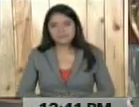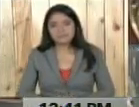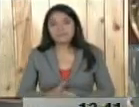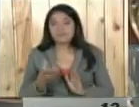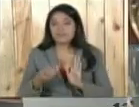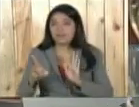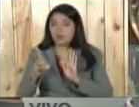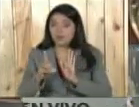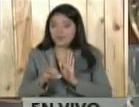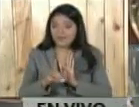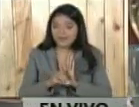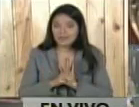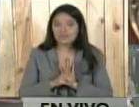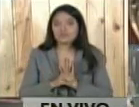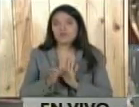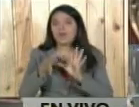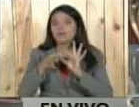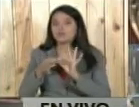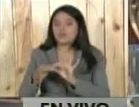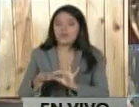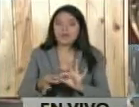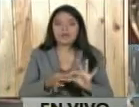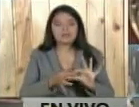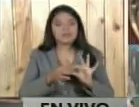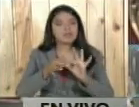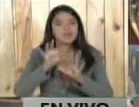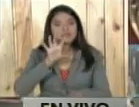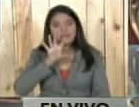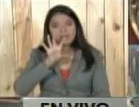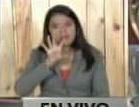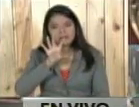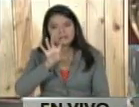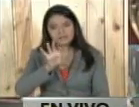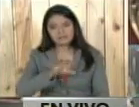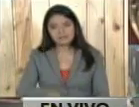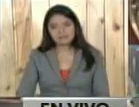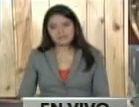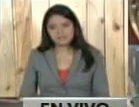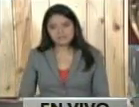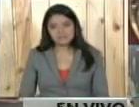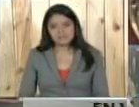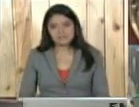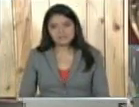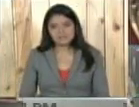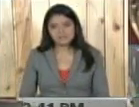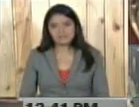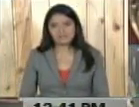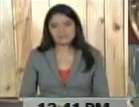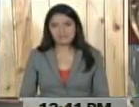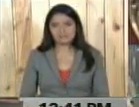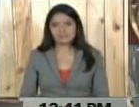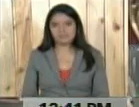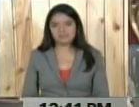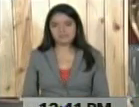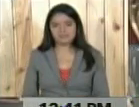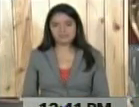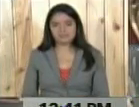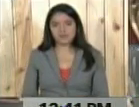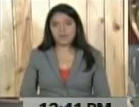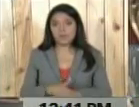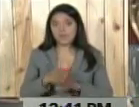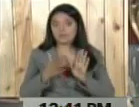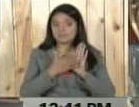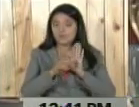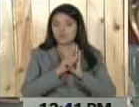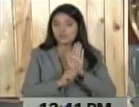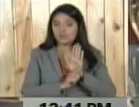derechos a la autodeterminación, a la soberanía de nuestro país, sagrados de paso, porque esta